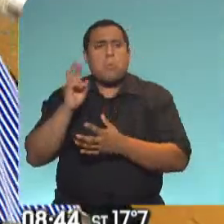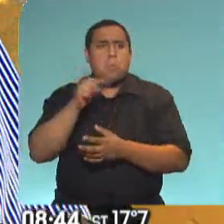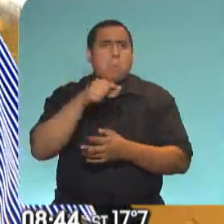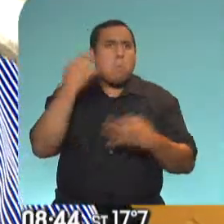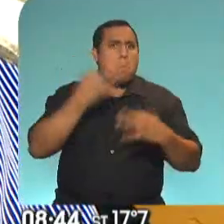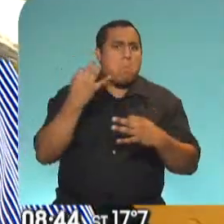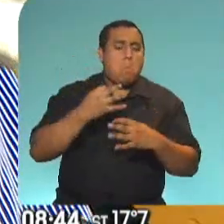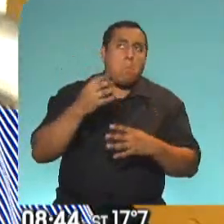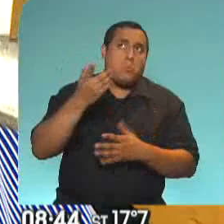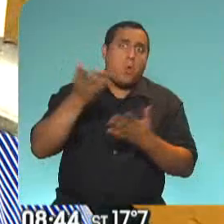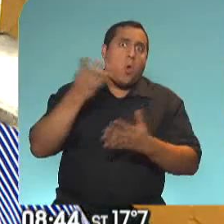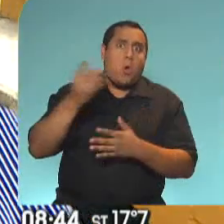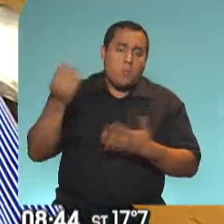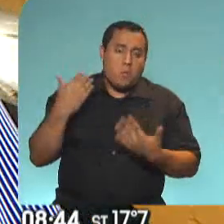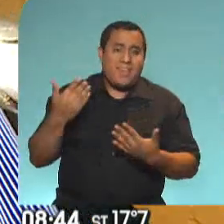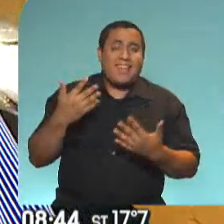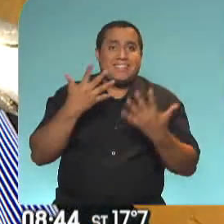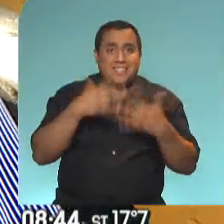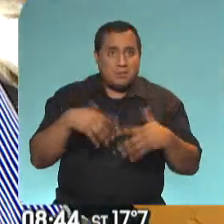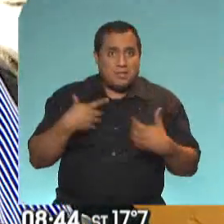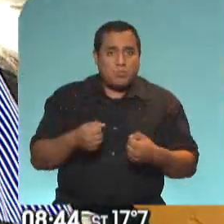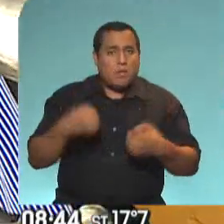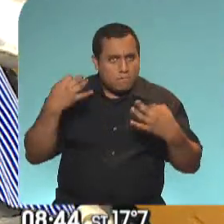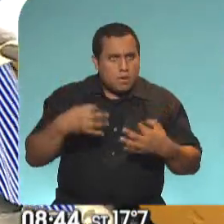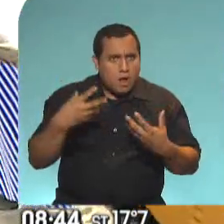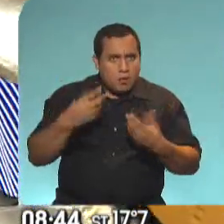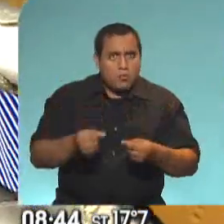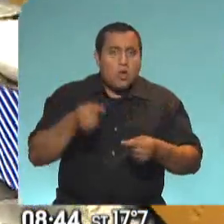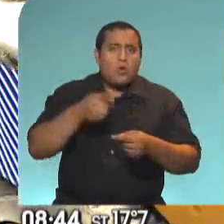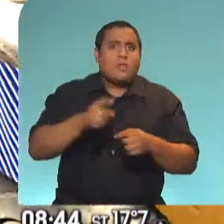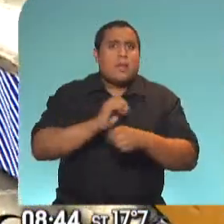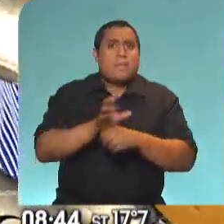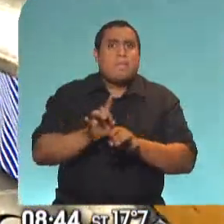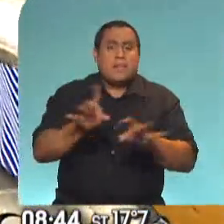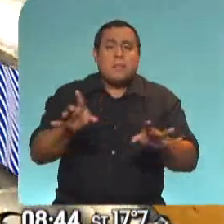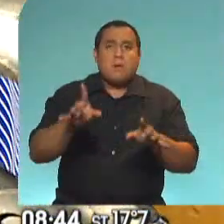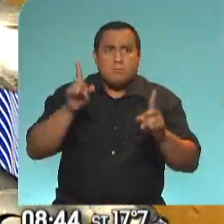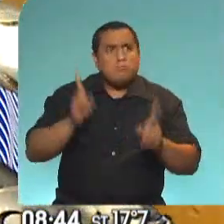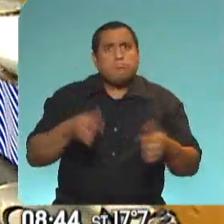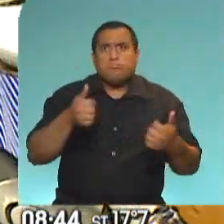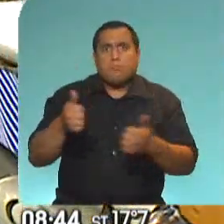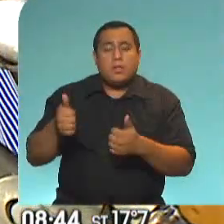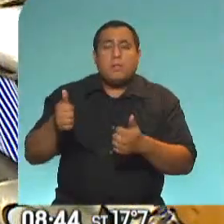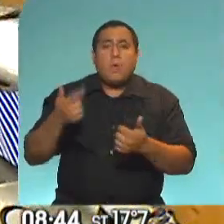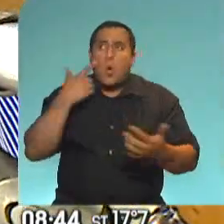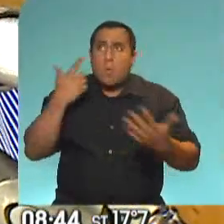que dio un excelente resultado a la pandemia, ni hablar si lo comparamos en la región, ¿no?